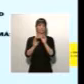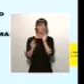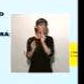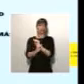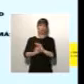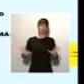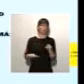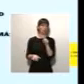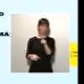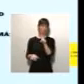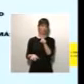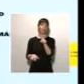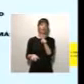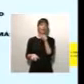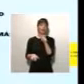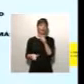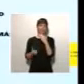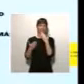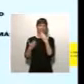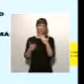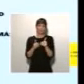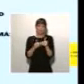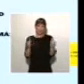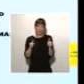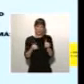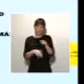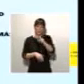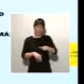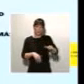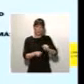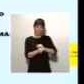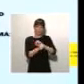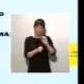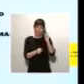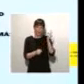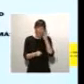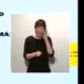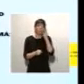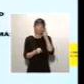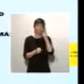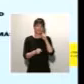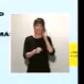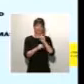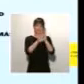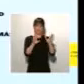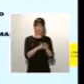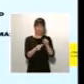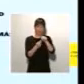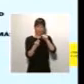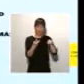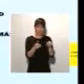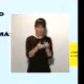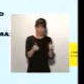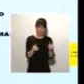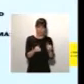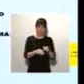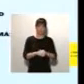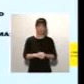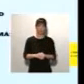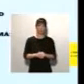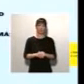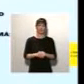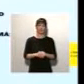diagnosticamos a los primeros casos que se identificaron en nuestro país. A continuación, según los